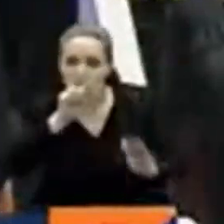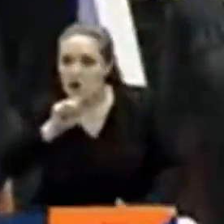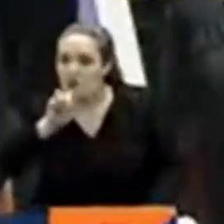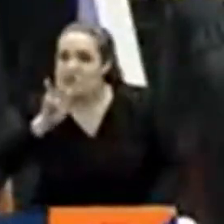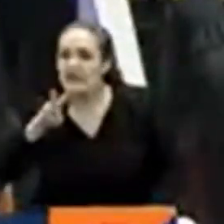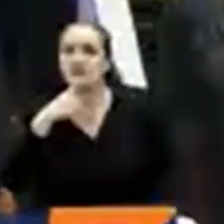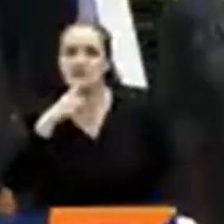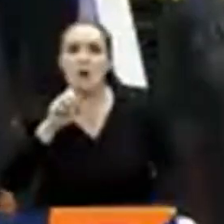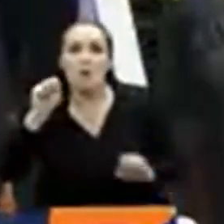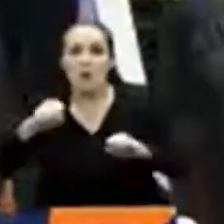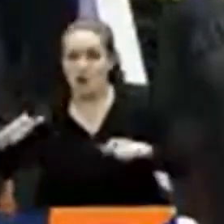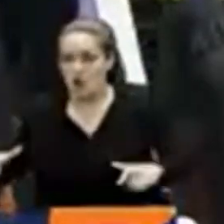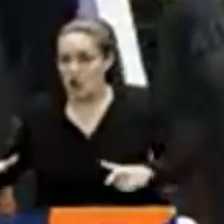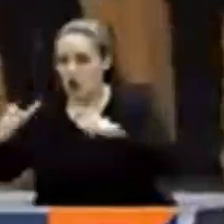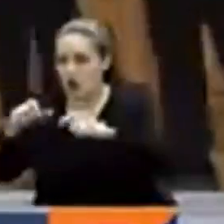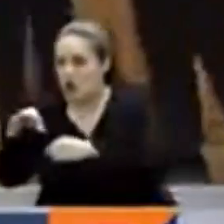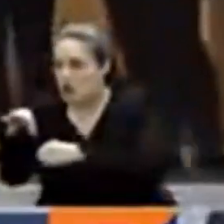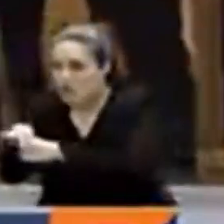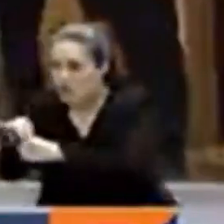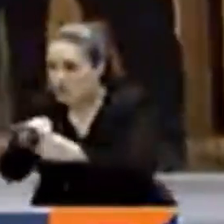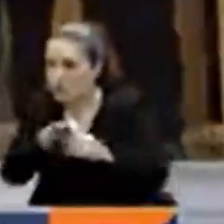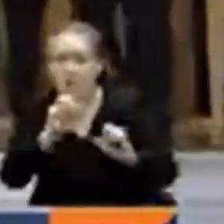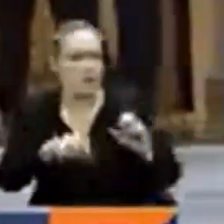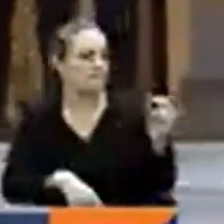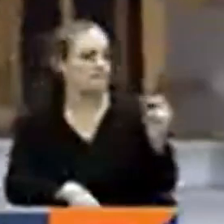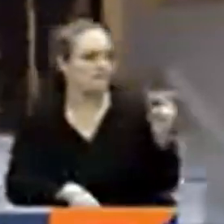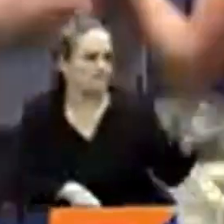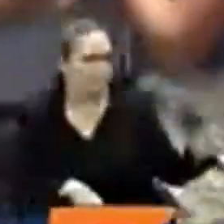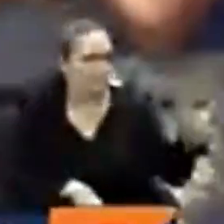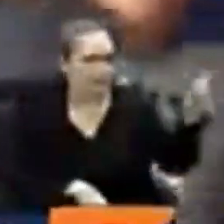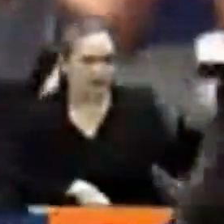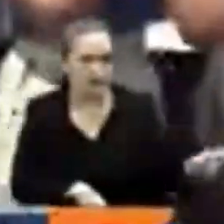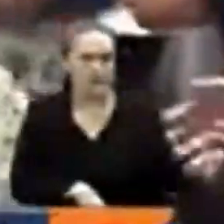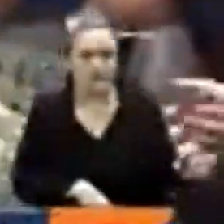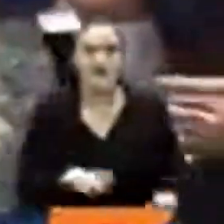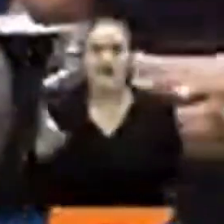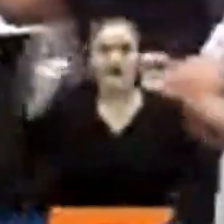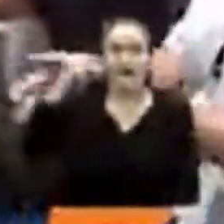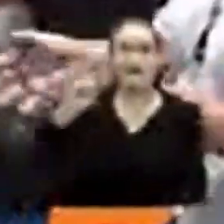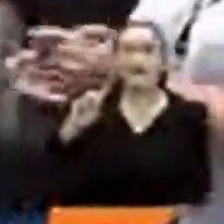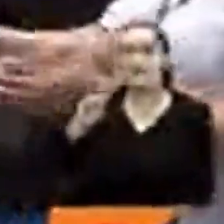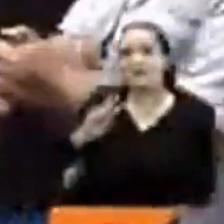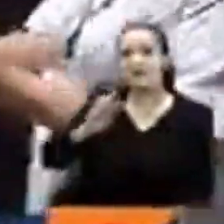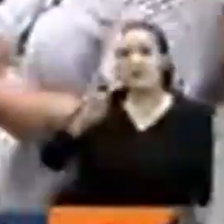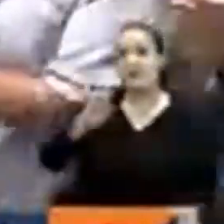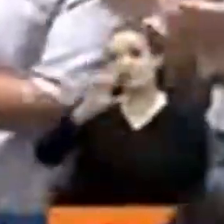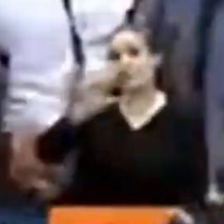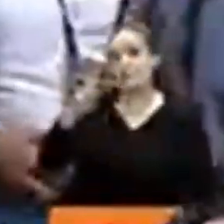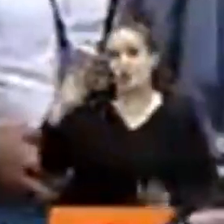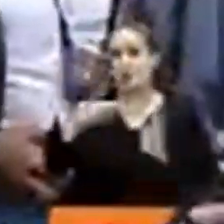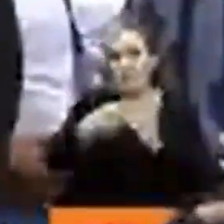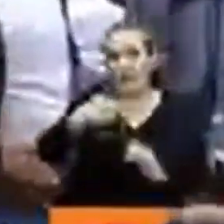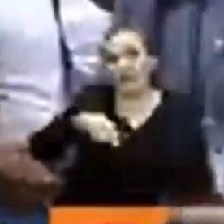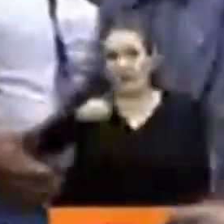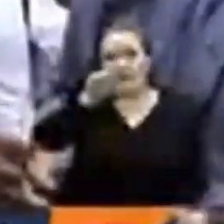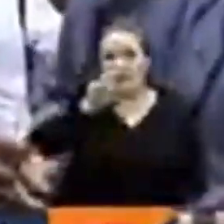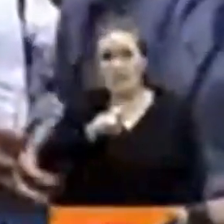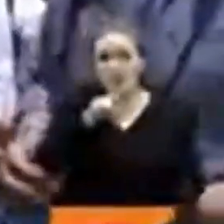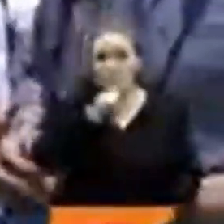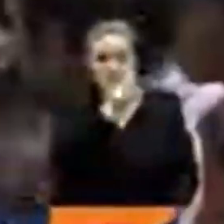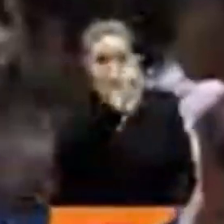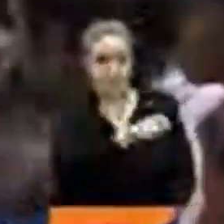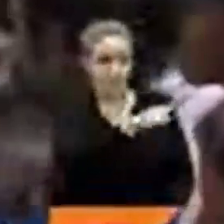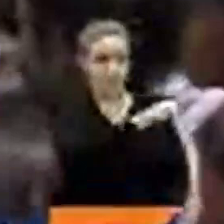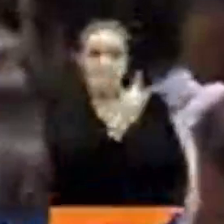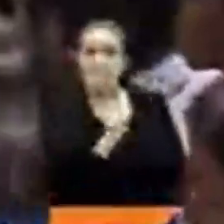jefe de Estado si se obtiene la mayoría necesaria. Desde que Pedro Pablo Kuczynski asumió la presidencia el 28 de julio de 2016, Perú ha acumulado hasta la fecha